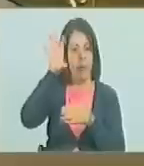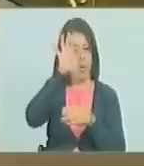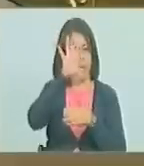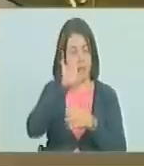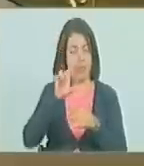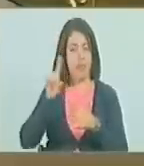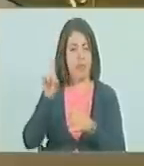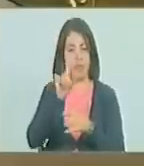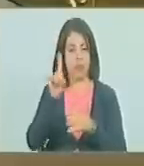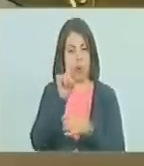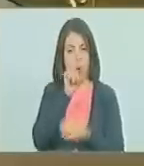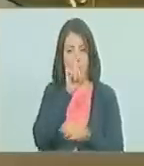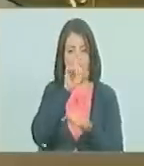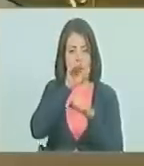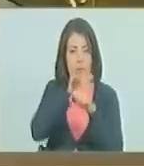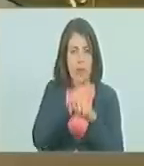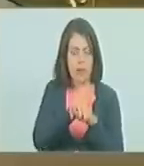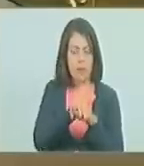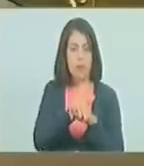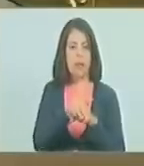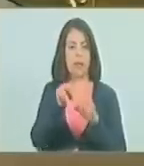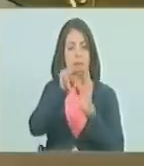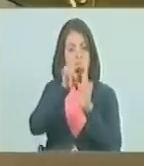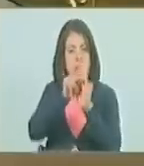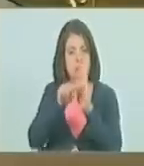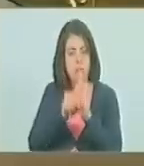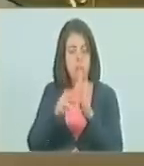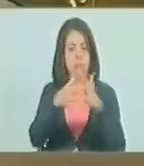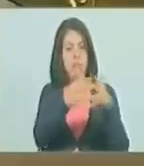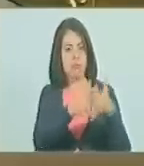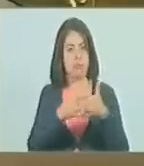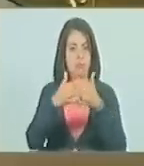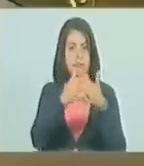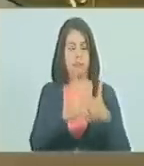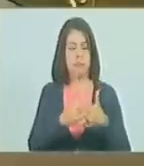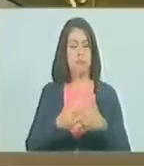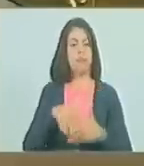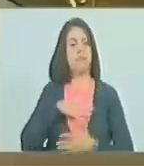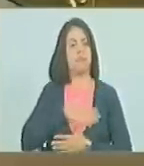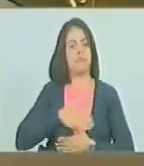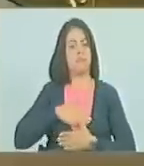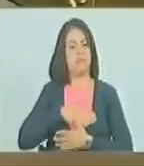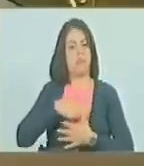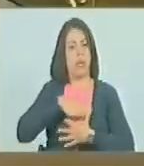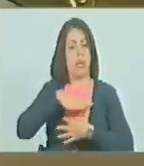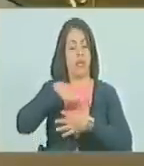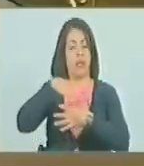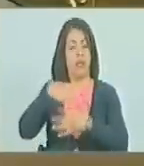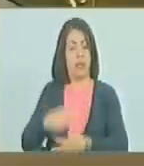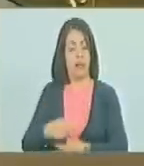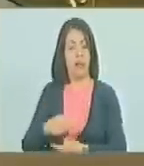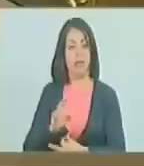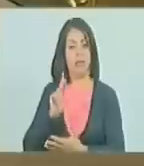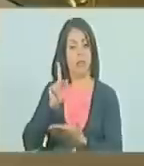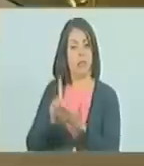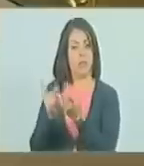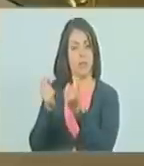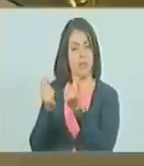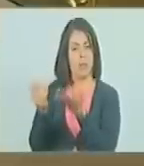soberanas que no se someten a sus designios imperiales para satisfacer sus intereses